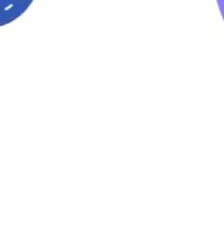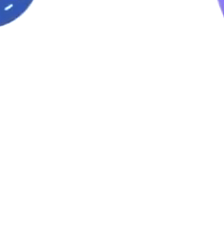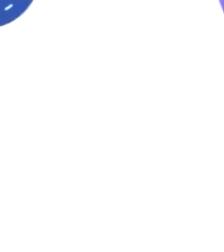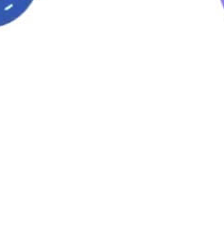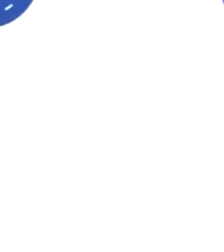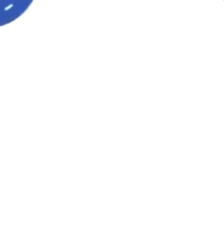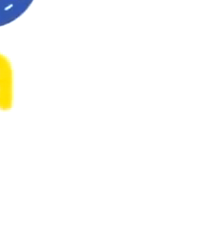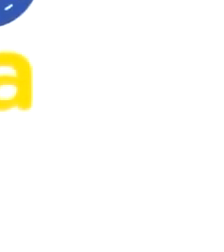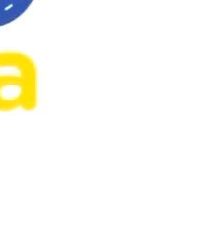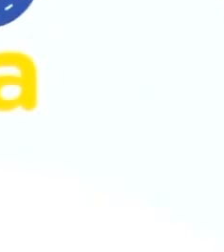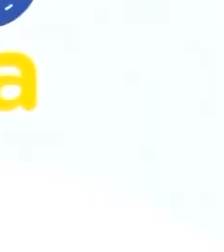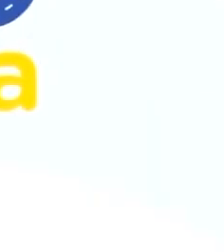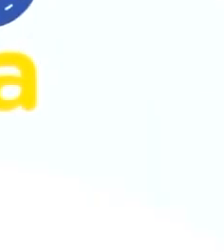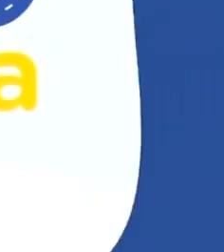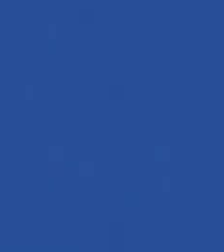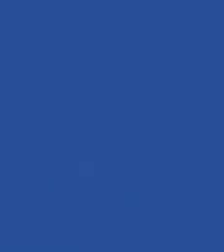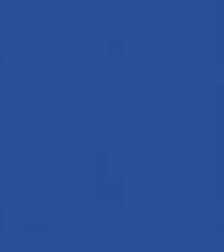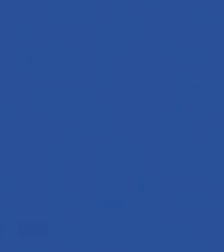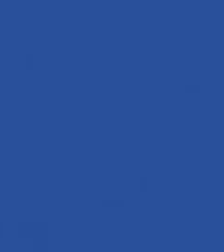Aprendo en Casa